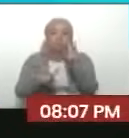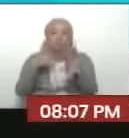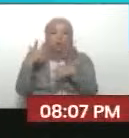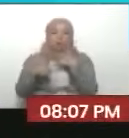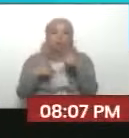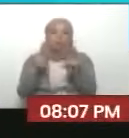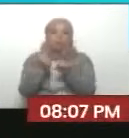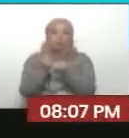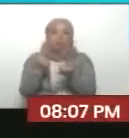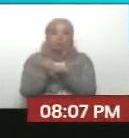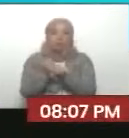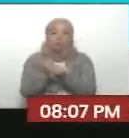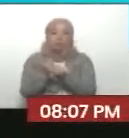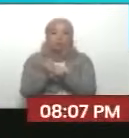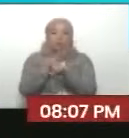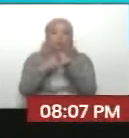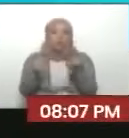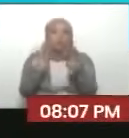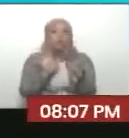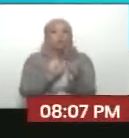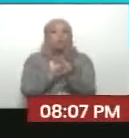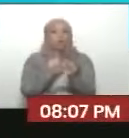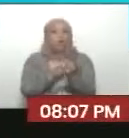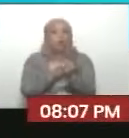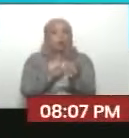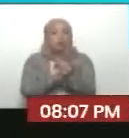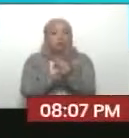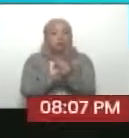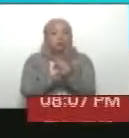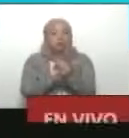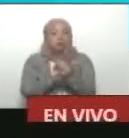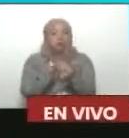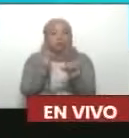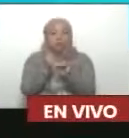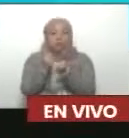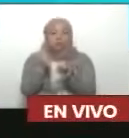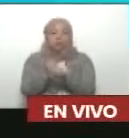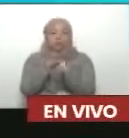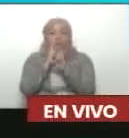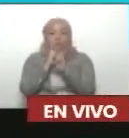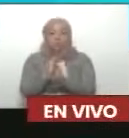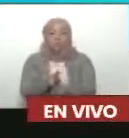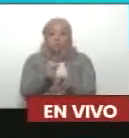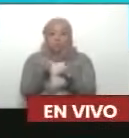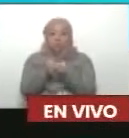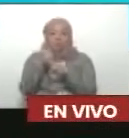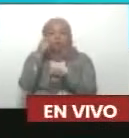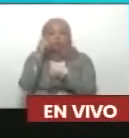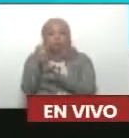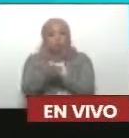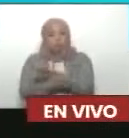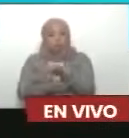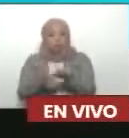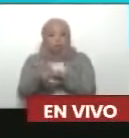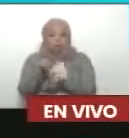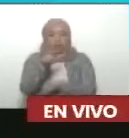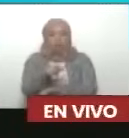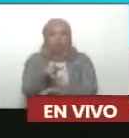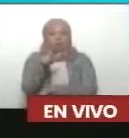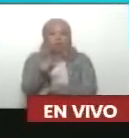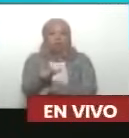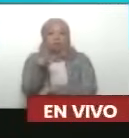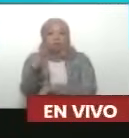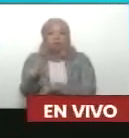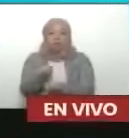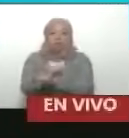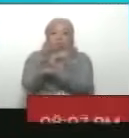cosas, pero no tocaban lo esencial, que era responder rápido a los problemas de la gente. Y eso